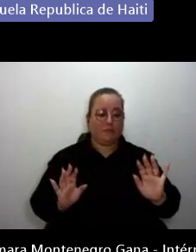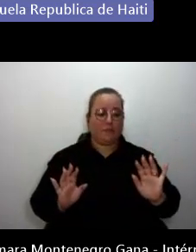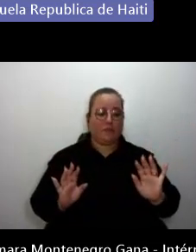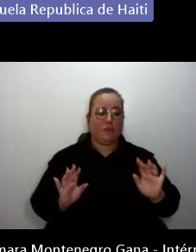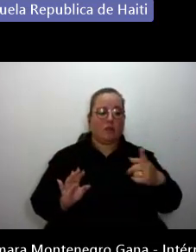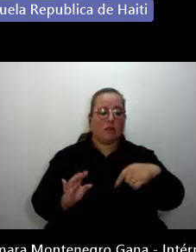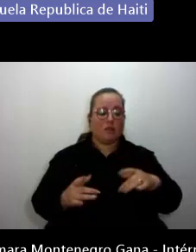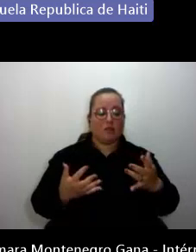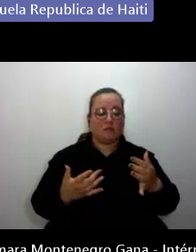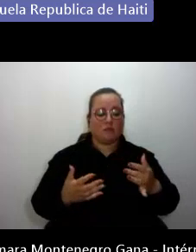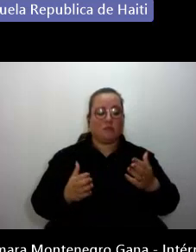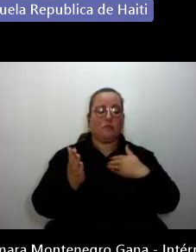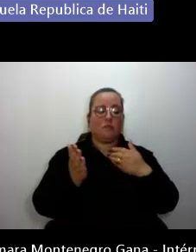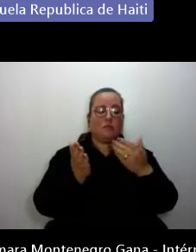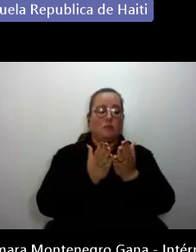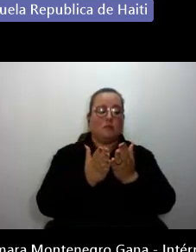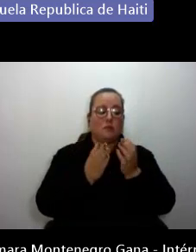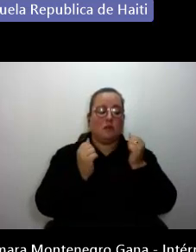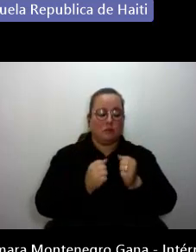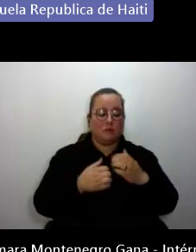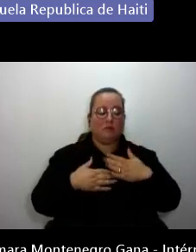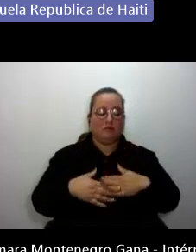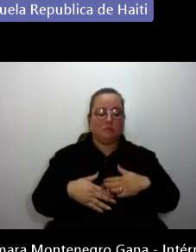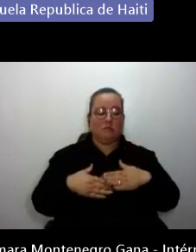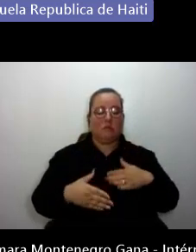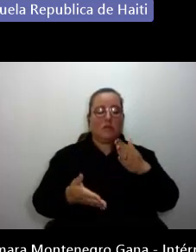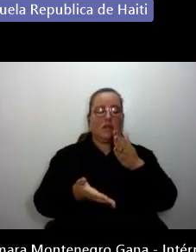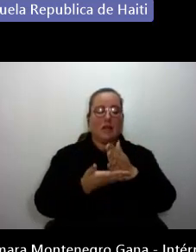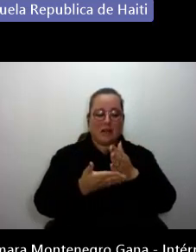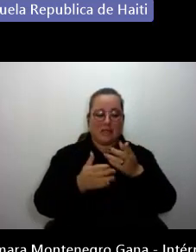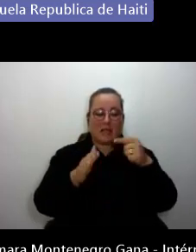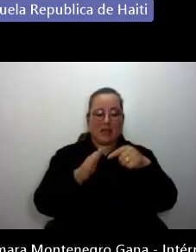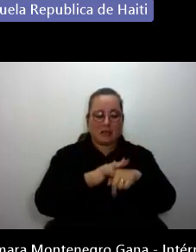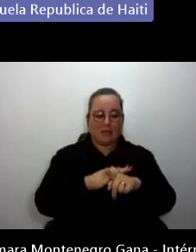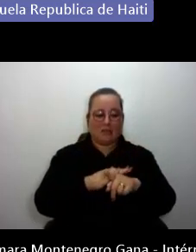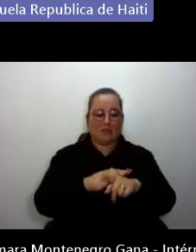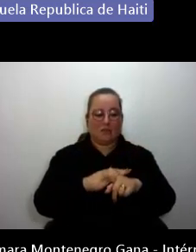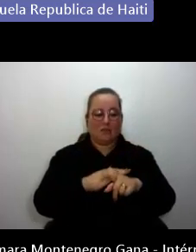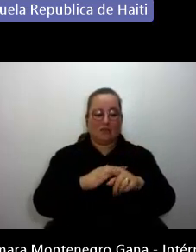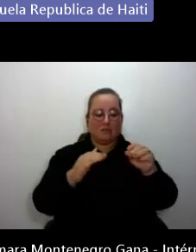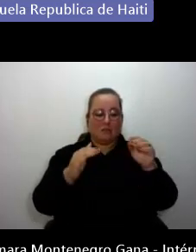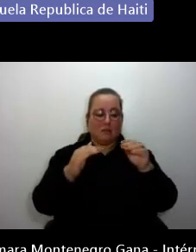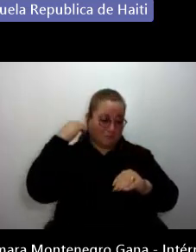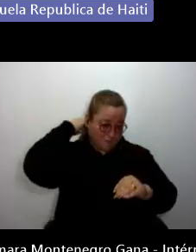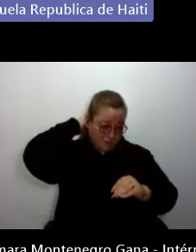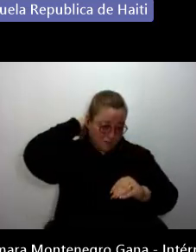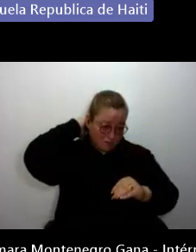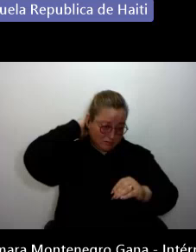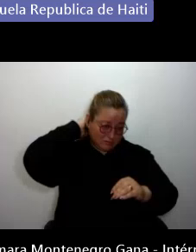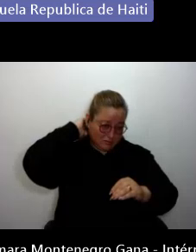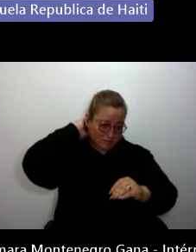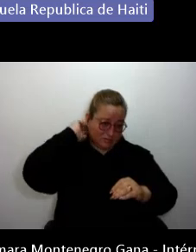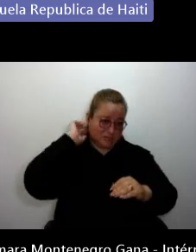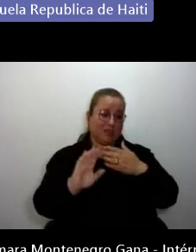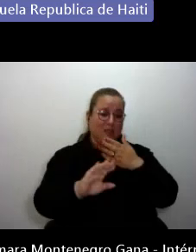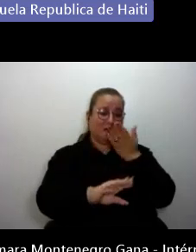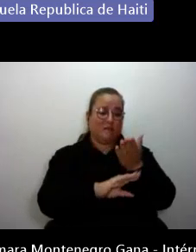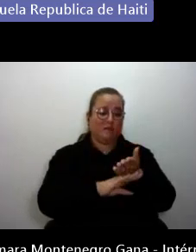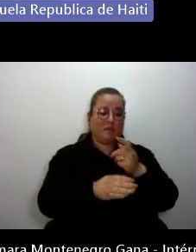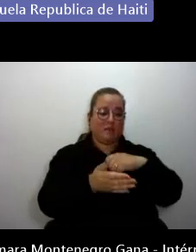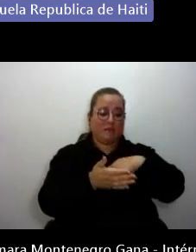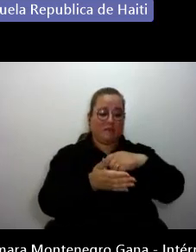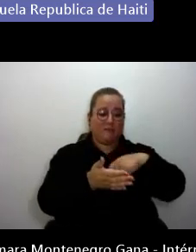esperamos de que el estudiante se pueda regular dentro del establecimiento. Y como ven más abajo, se pide la firma del